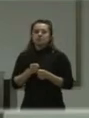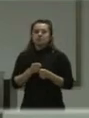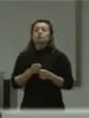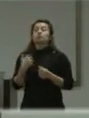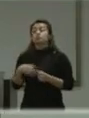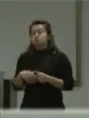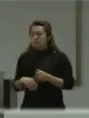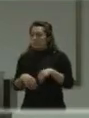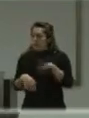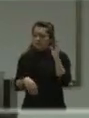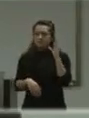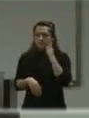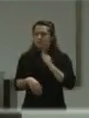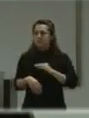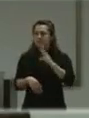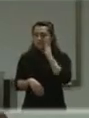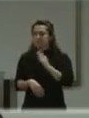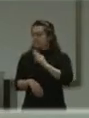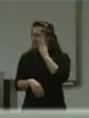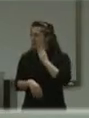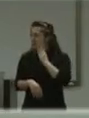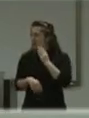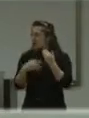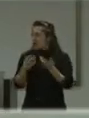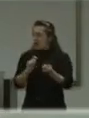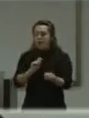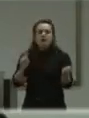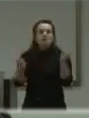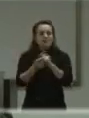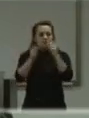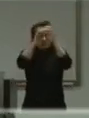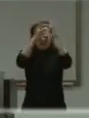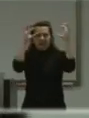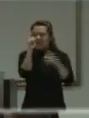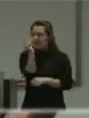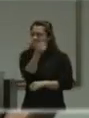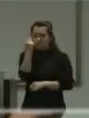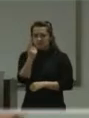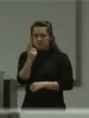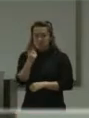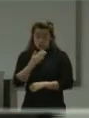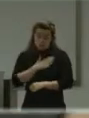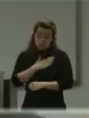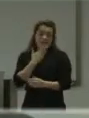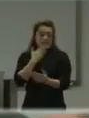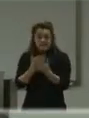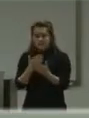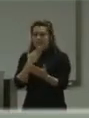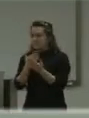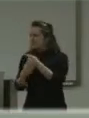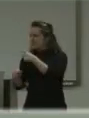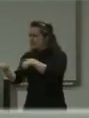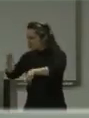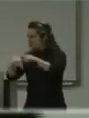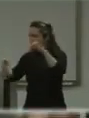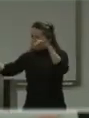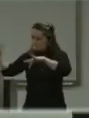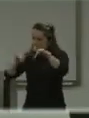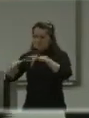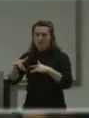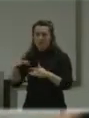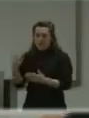Entonces cómo cambiamos los imaginarios al respecto entonces yo quería simplemente agradecer y agradecer a ustedes por haber venido a